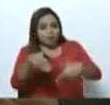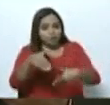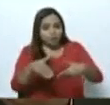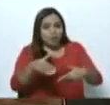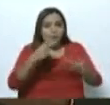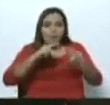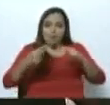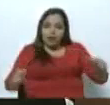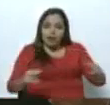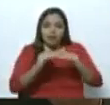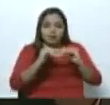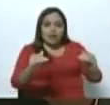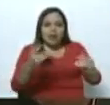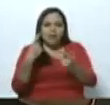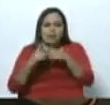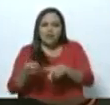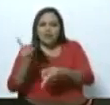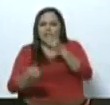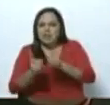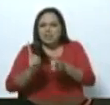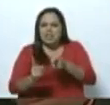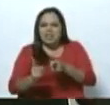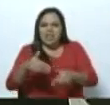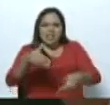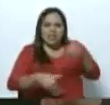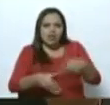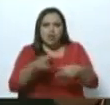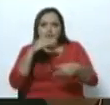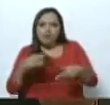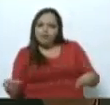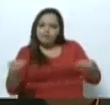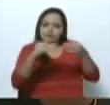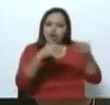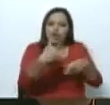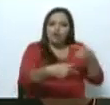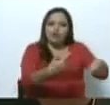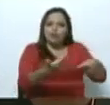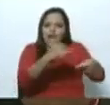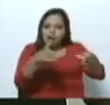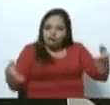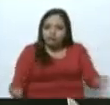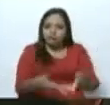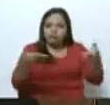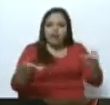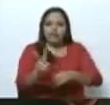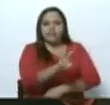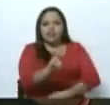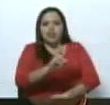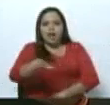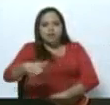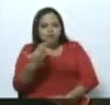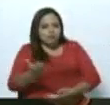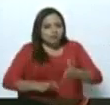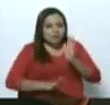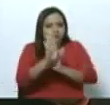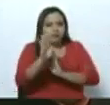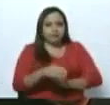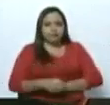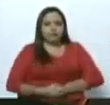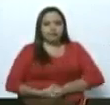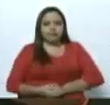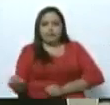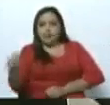no determinan el crecimiento económico ni el impulso que ha venido desarrollando Venezuela para su crecimiento.